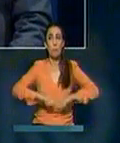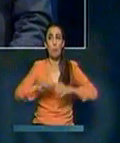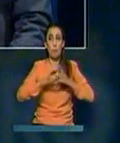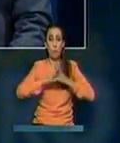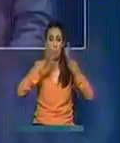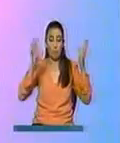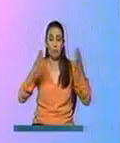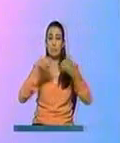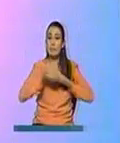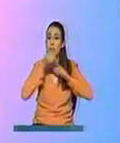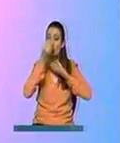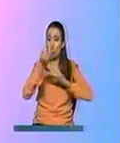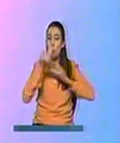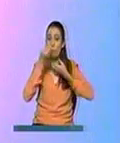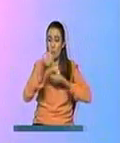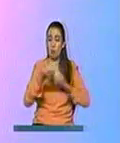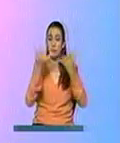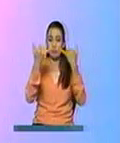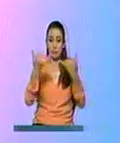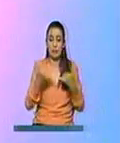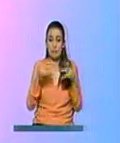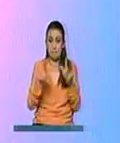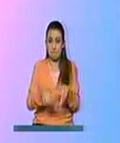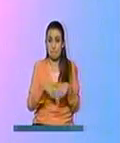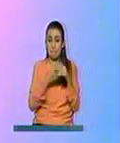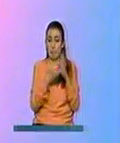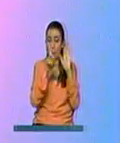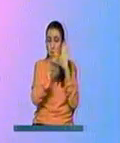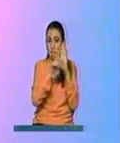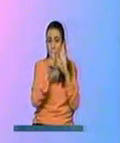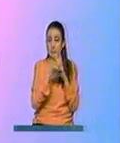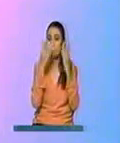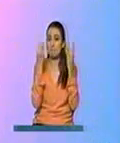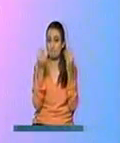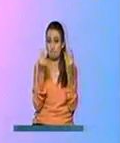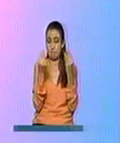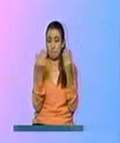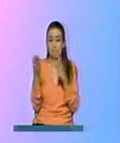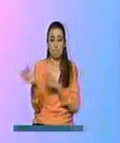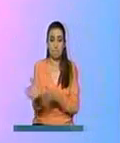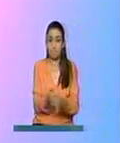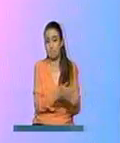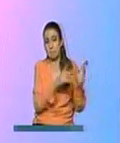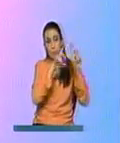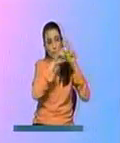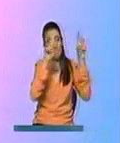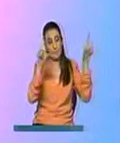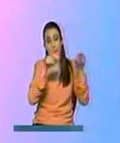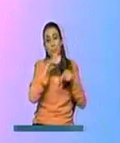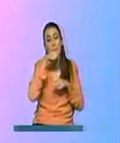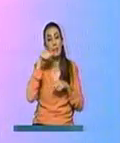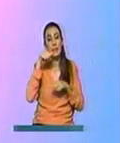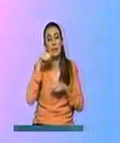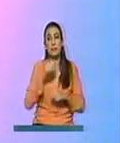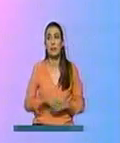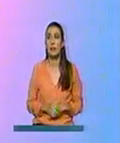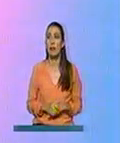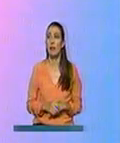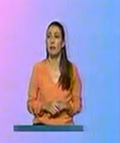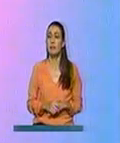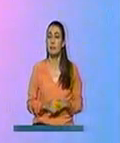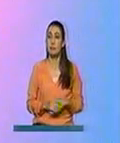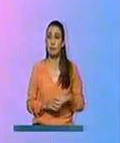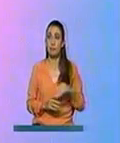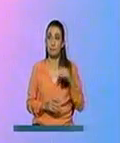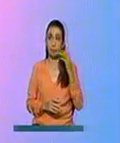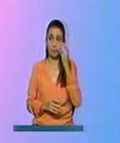de mejor manera estos incentivos que se están planteando en la Ley de Crecimiento Económico para el Desarrollo de la Industria Cervecera Artesanal en el país. Aquí